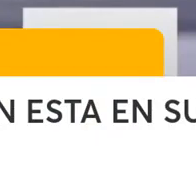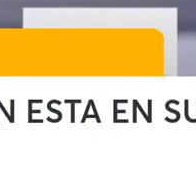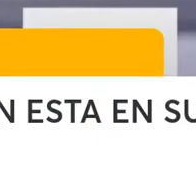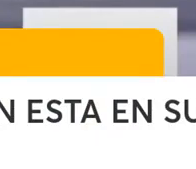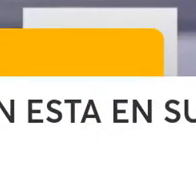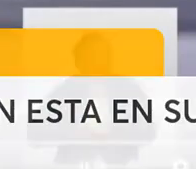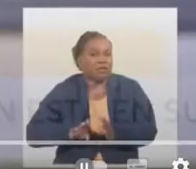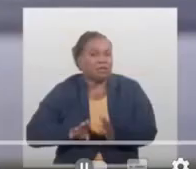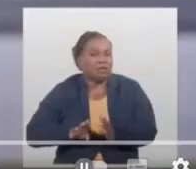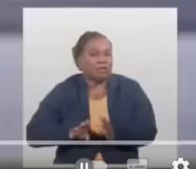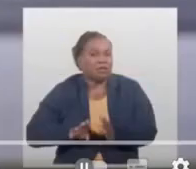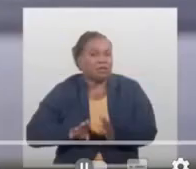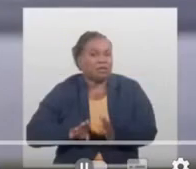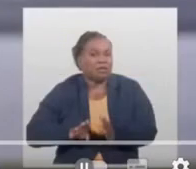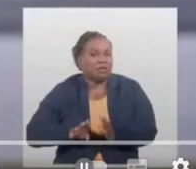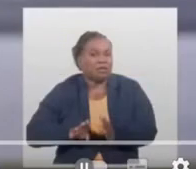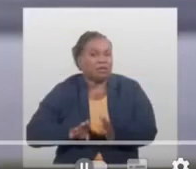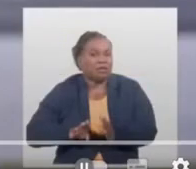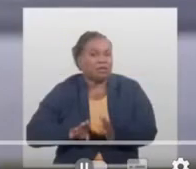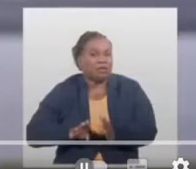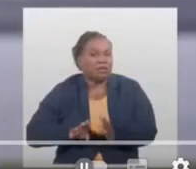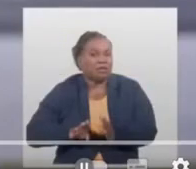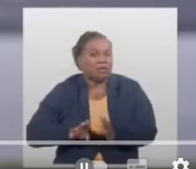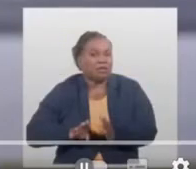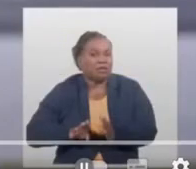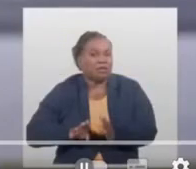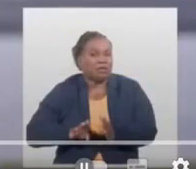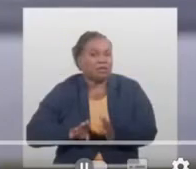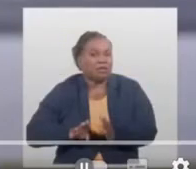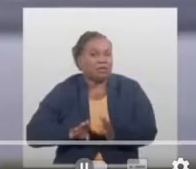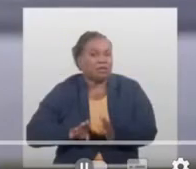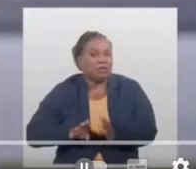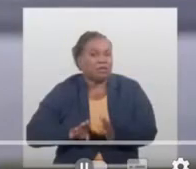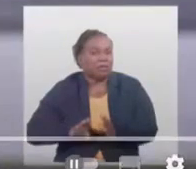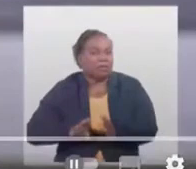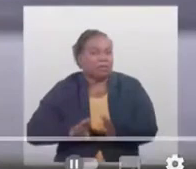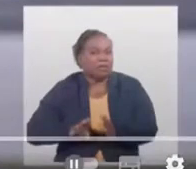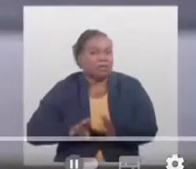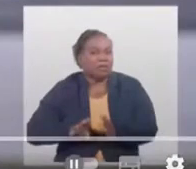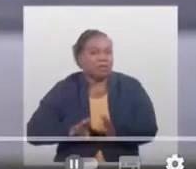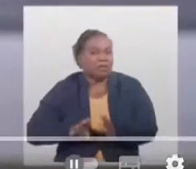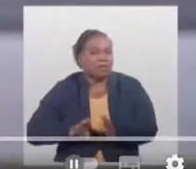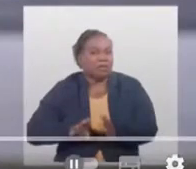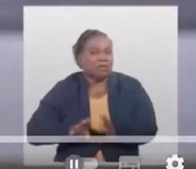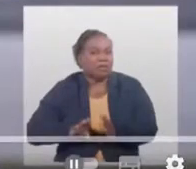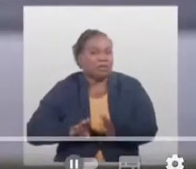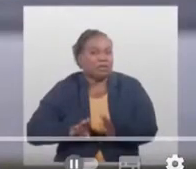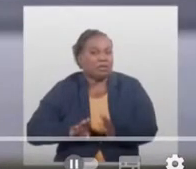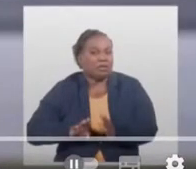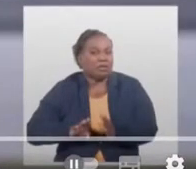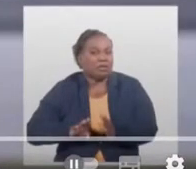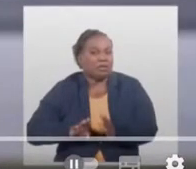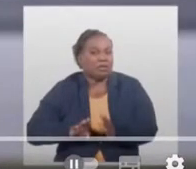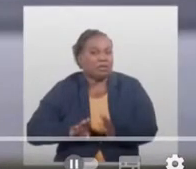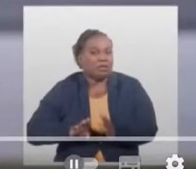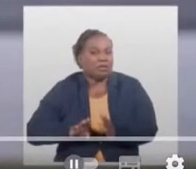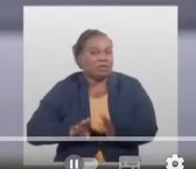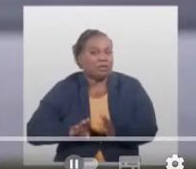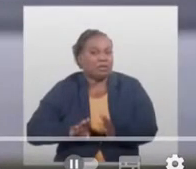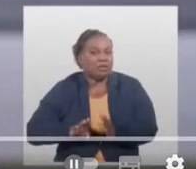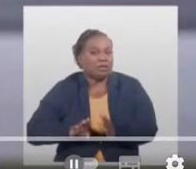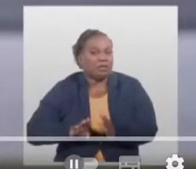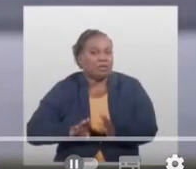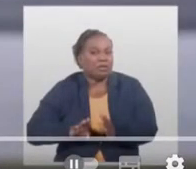dice lo contrario. Y no, es que te están diciendo ahí a la cara de que... A la cara, estoy diciendo, estamos en... No tengo